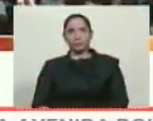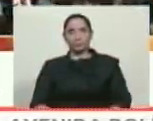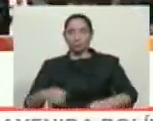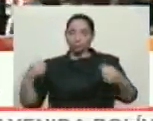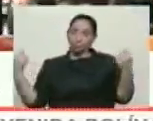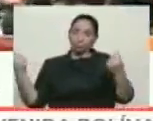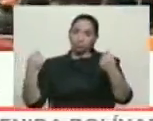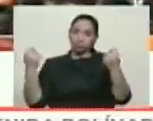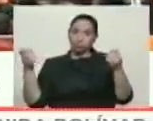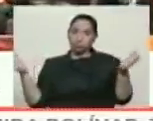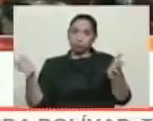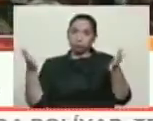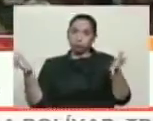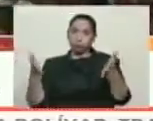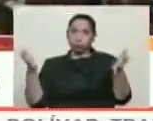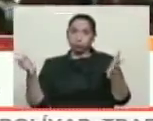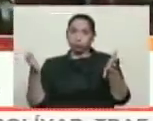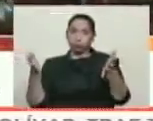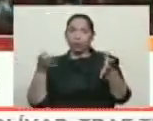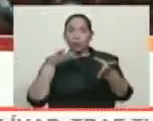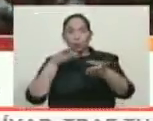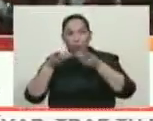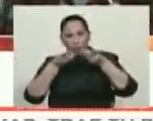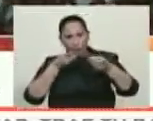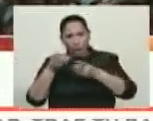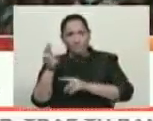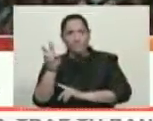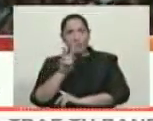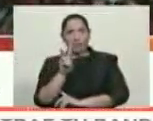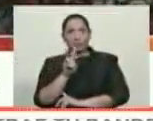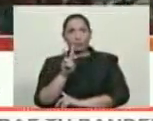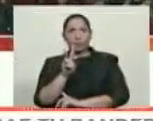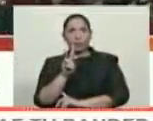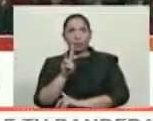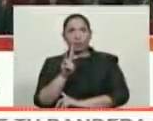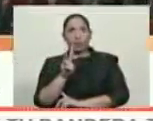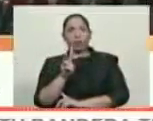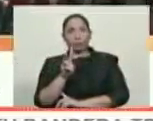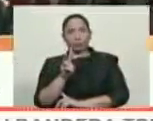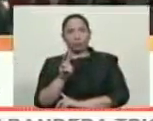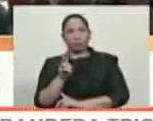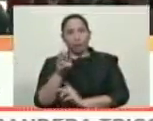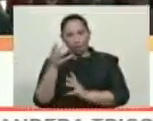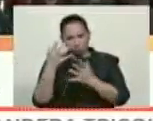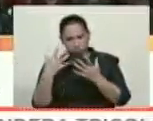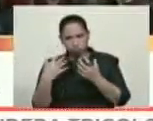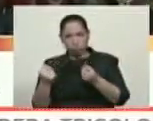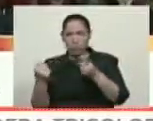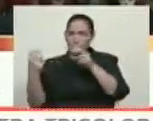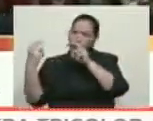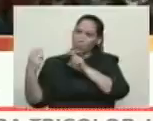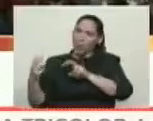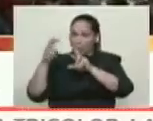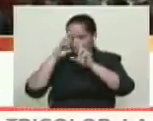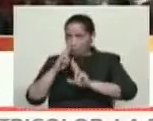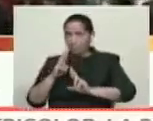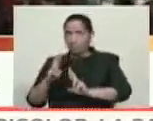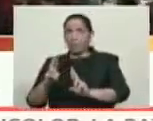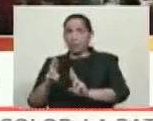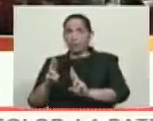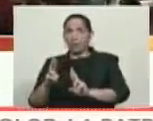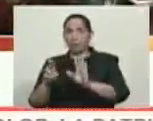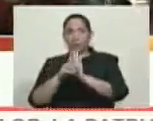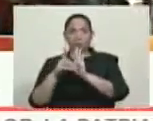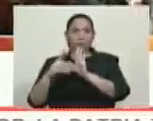promovido un diálogo en Venezuela en el marco del entendimiento y del respeto del